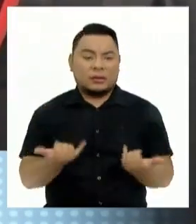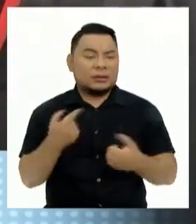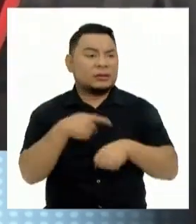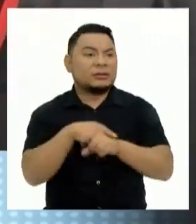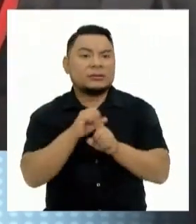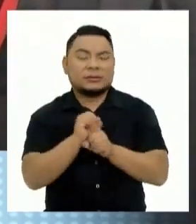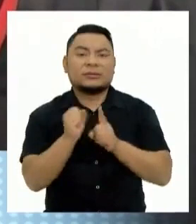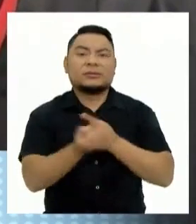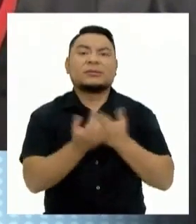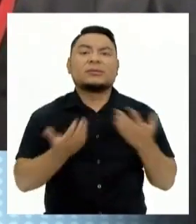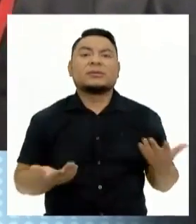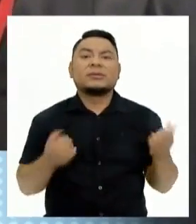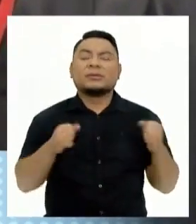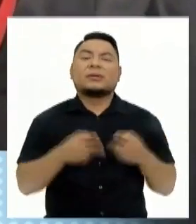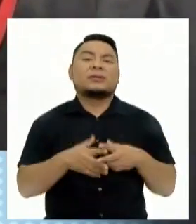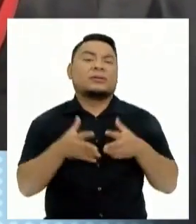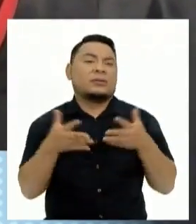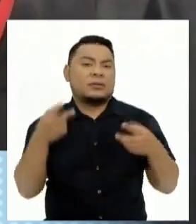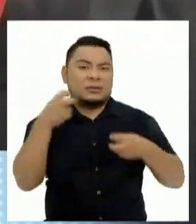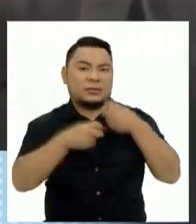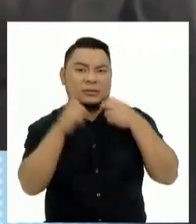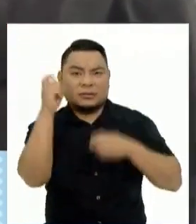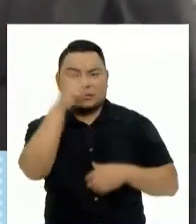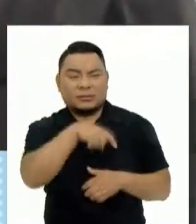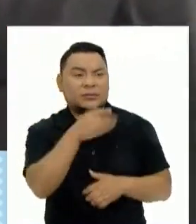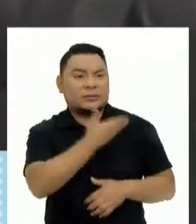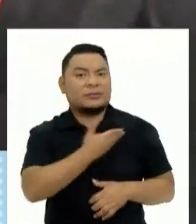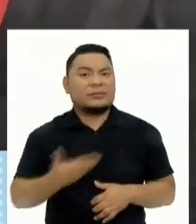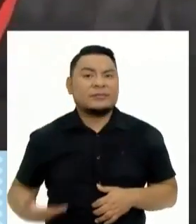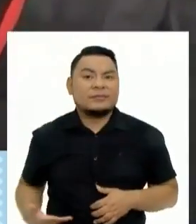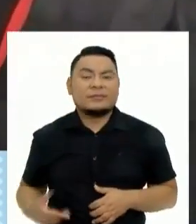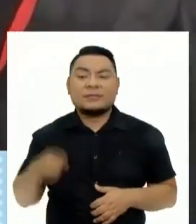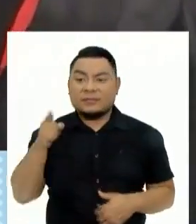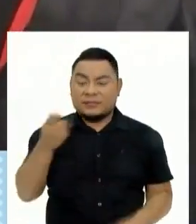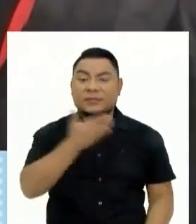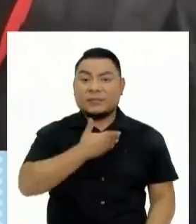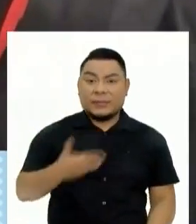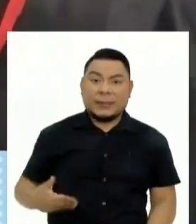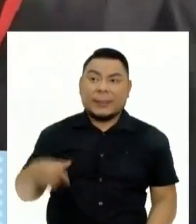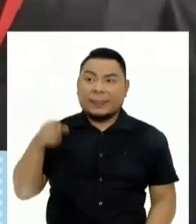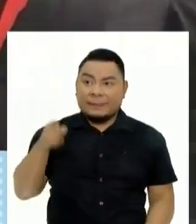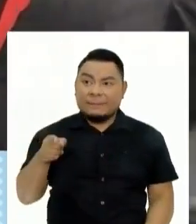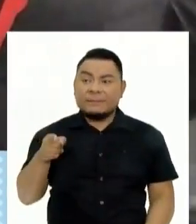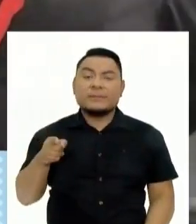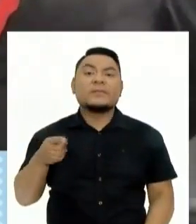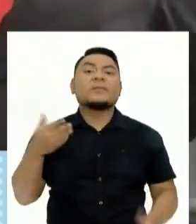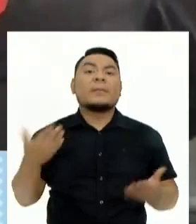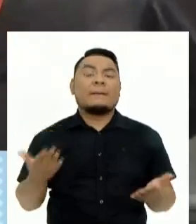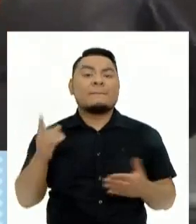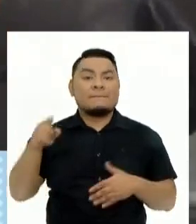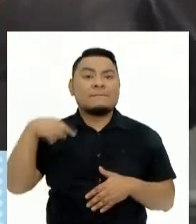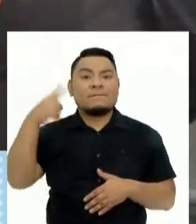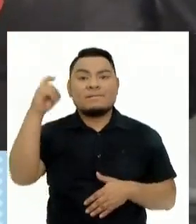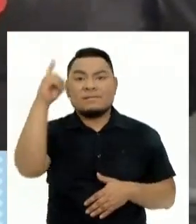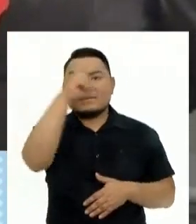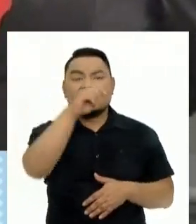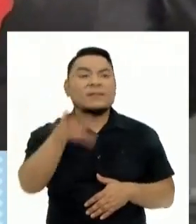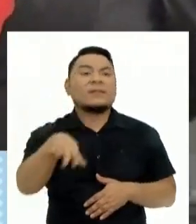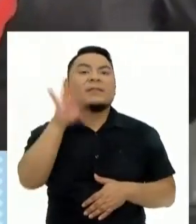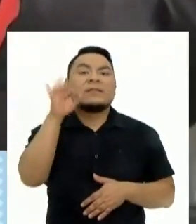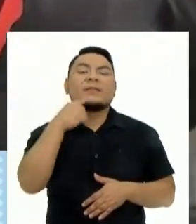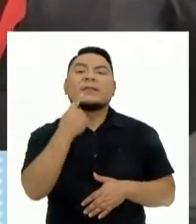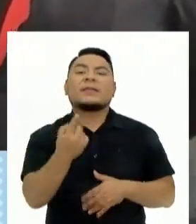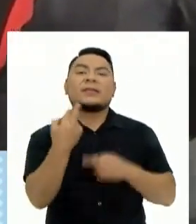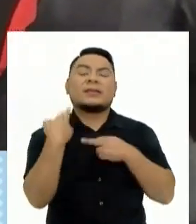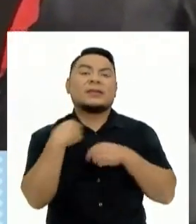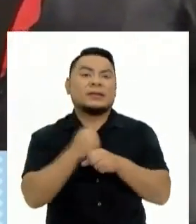situación que es muy complicada para un presidente de la República. Puede ser presidente, probablemente sea muy difícil encontrar trabajos, aunque